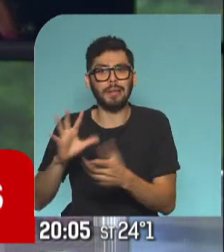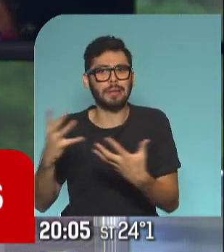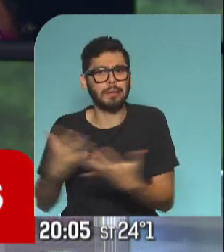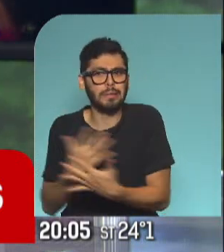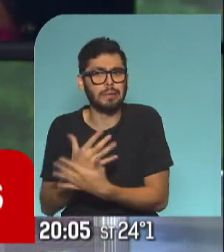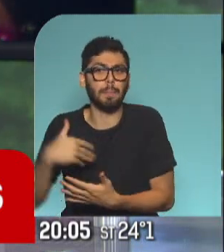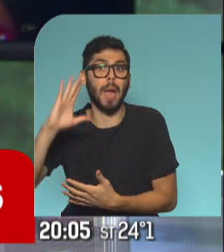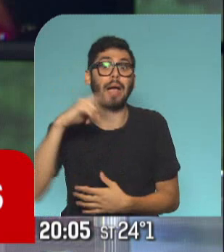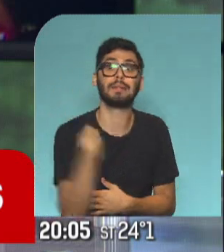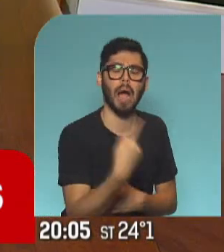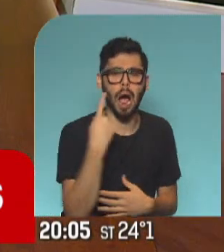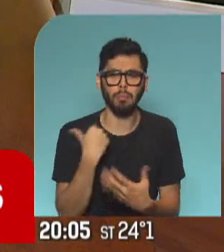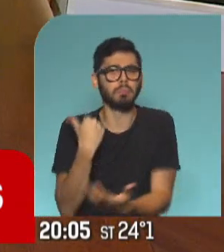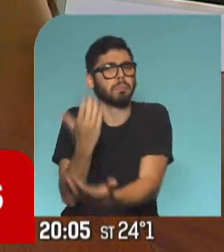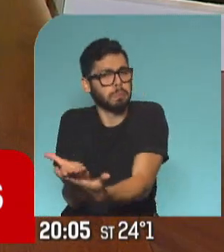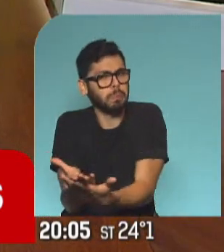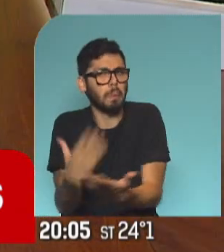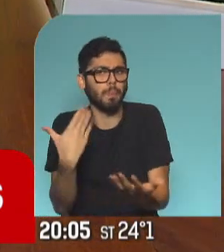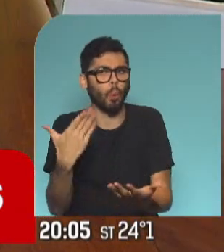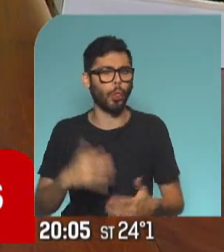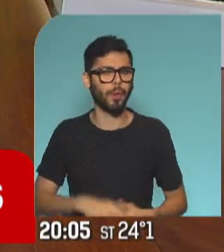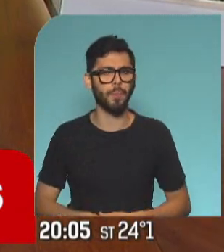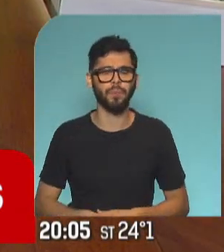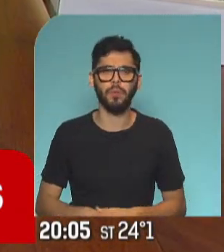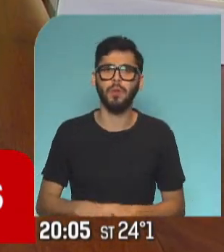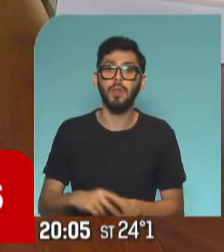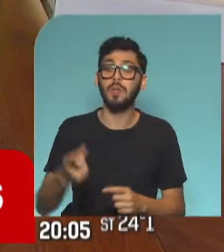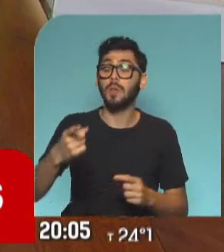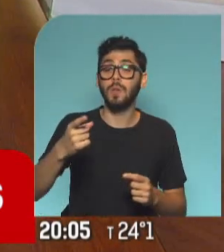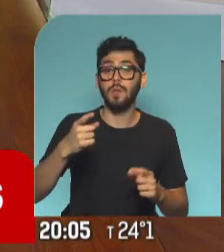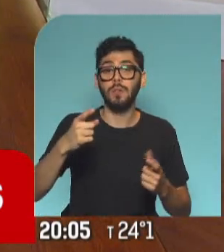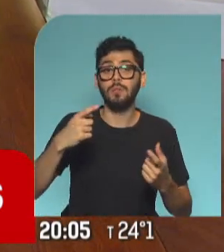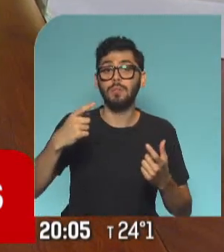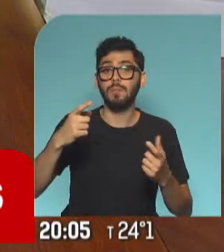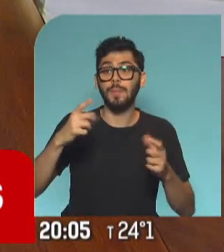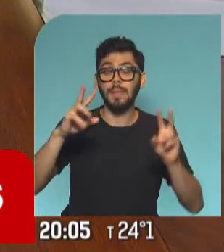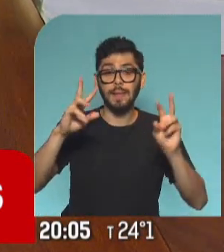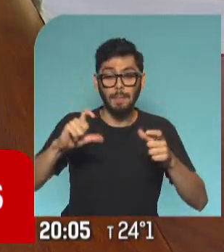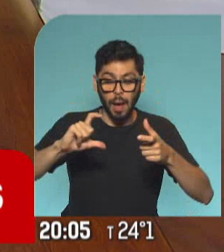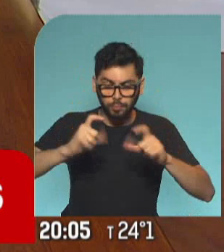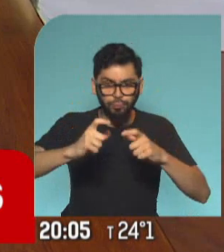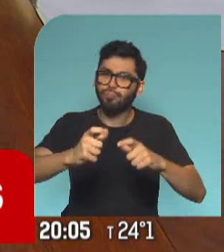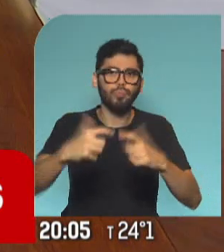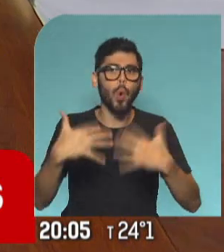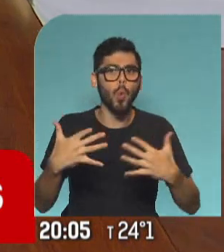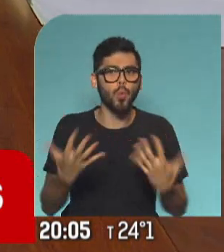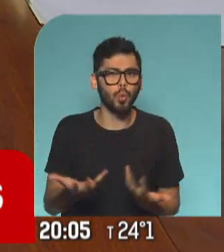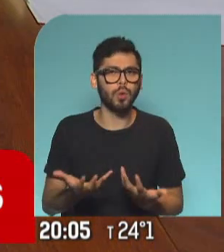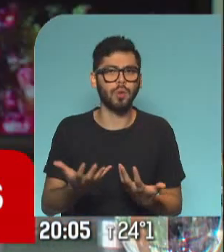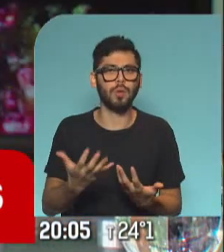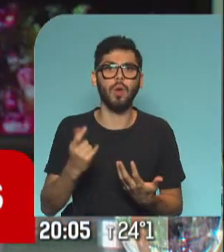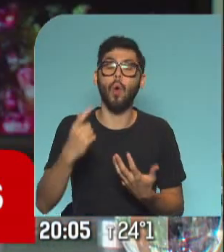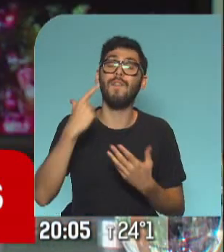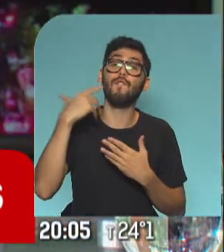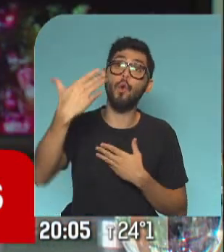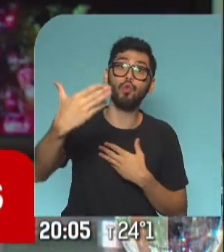de nuestro país beatriz hay mucha actualidad por delante y encima la actualidad es espesa y nos hace nos dificulta ver el